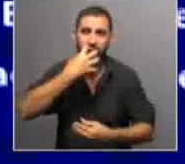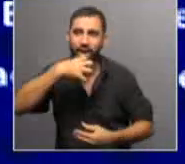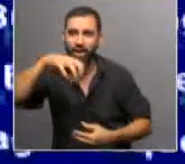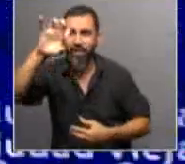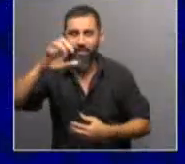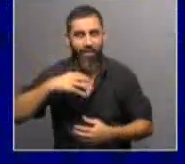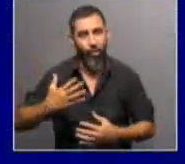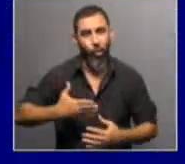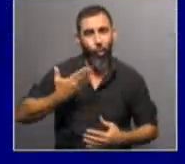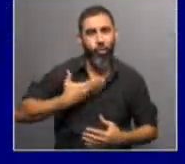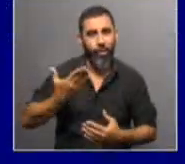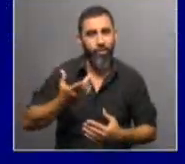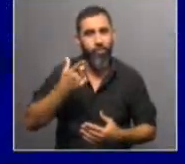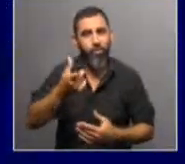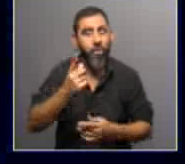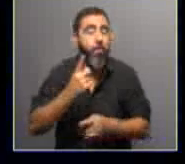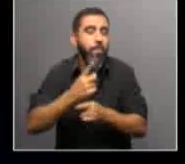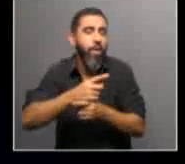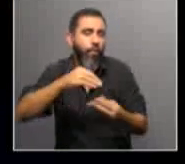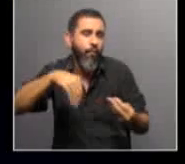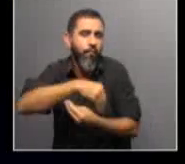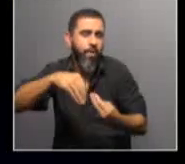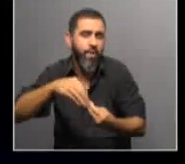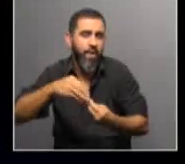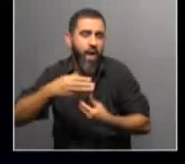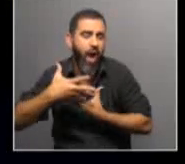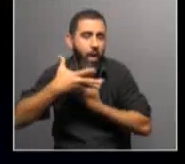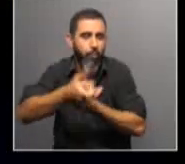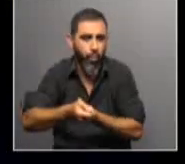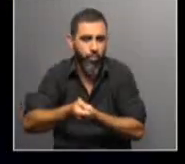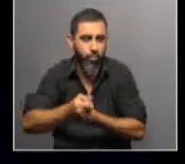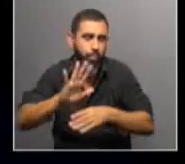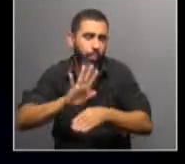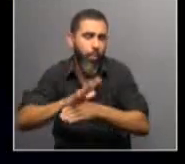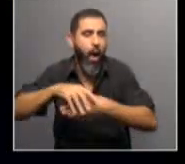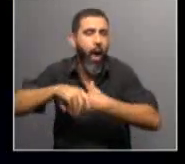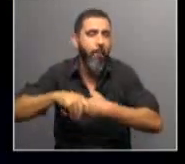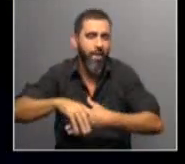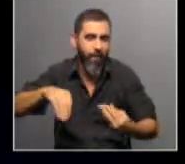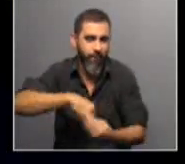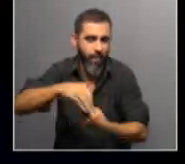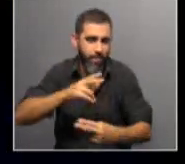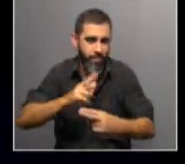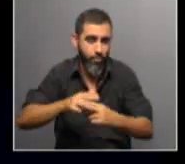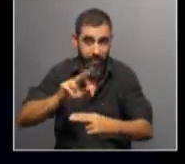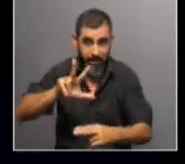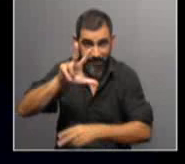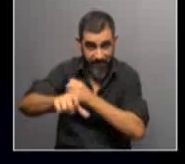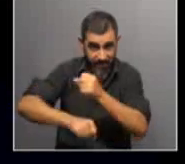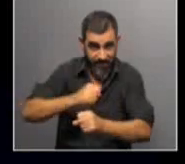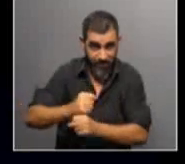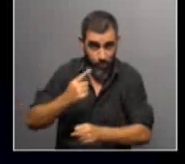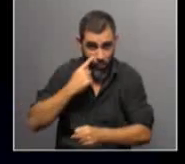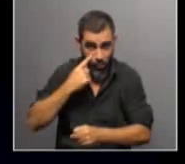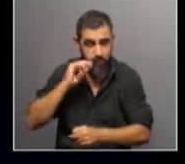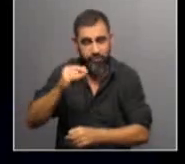todo eso. Porque en realidad ustedes eran primero una familia, lo que se llama familia de acogida o familia sí, amiga. Sí, familia amiga, sí. Porque él tenía 3 años cuando ustedes. Sí,